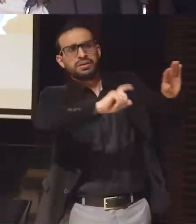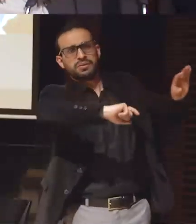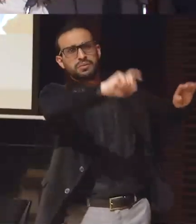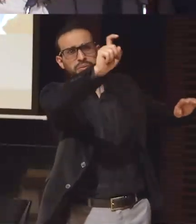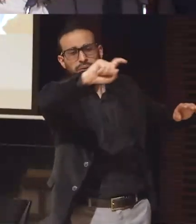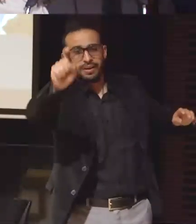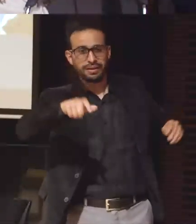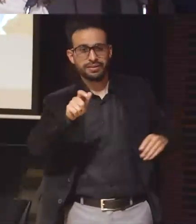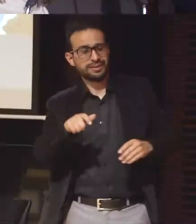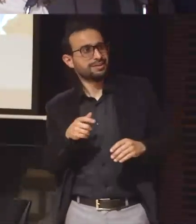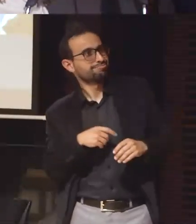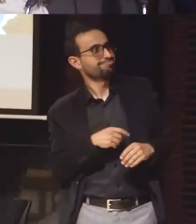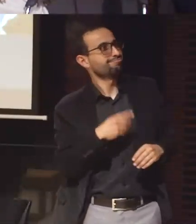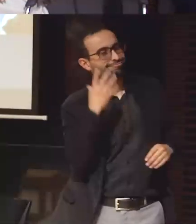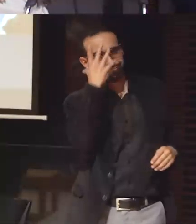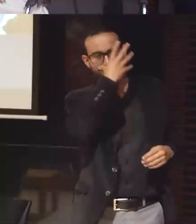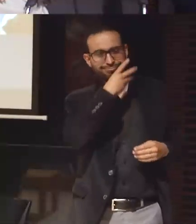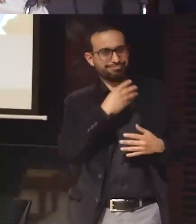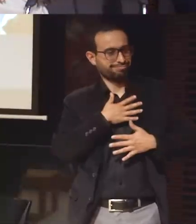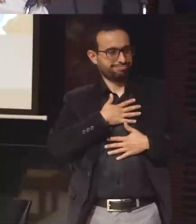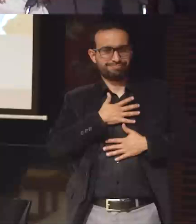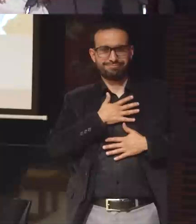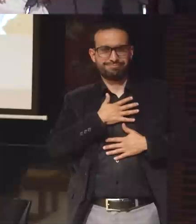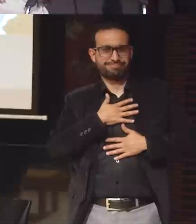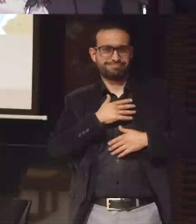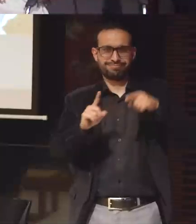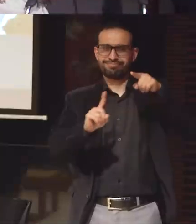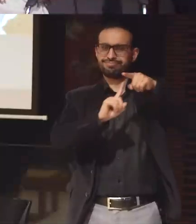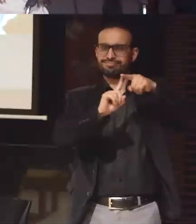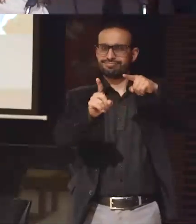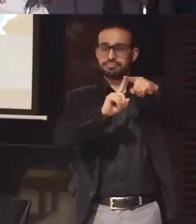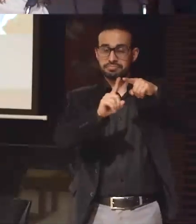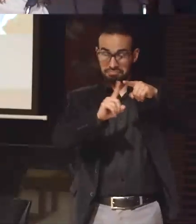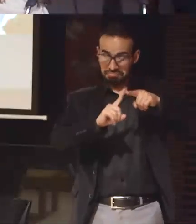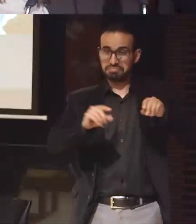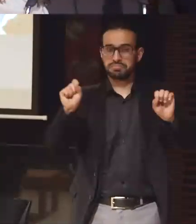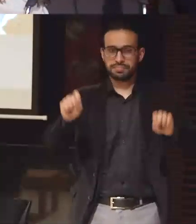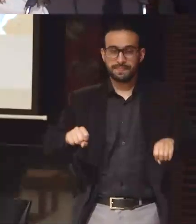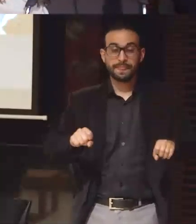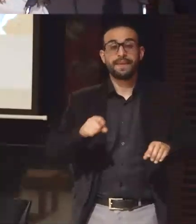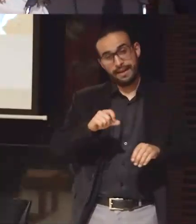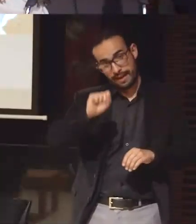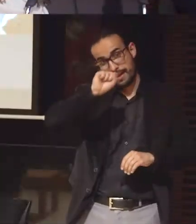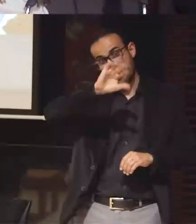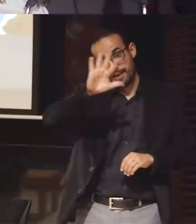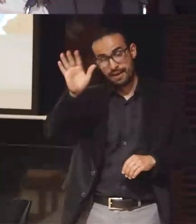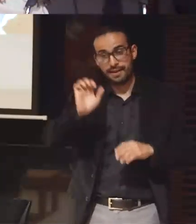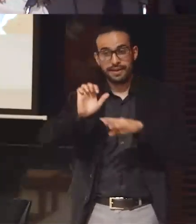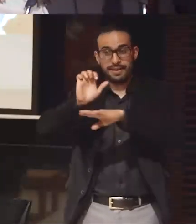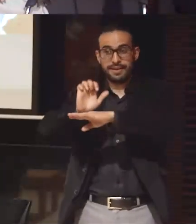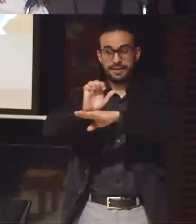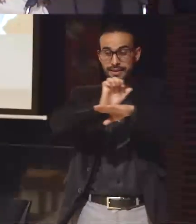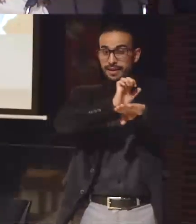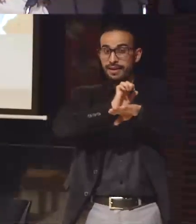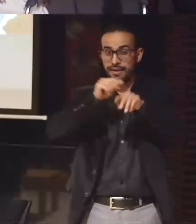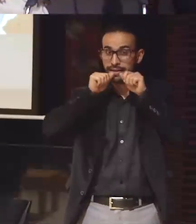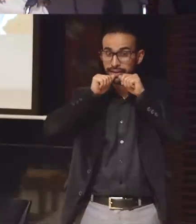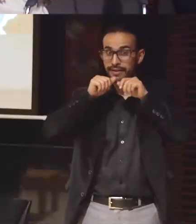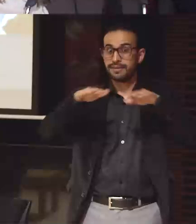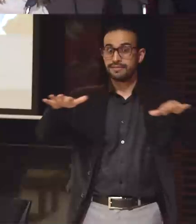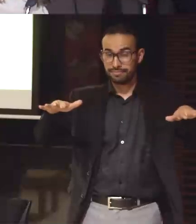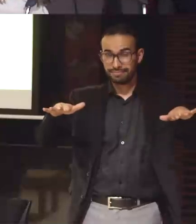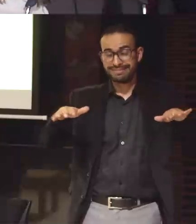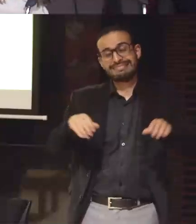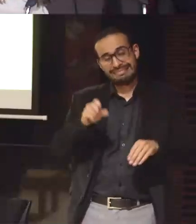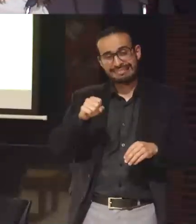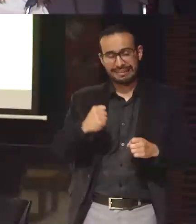se sienta dueña del sistema. Entonces, claro, las entidades públicas tienen muchas